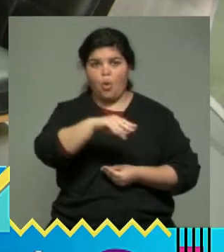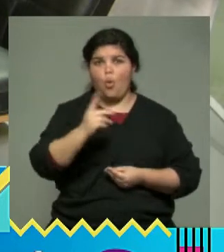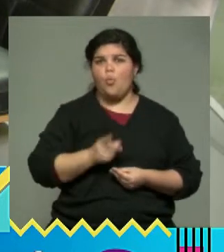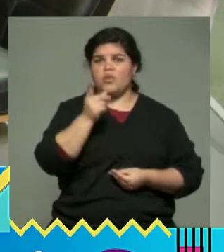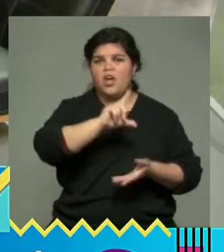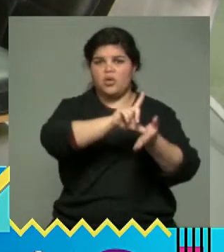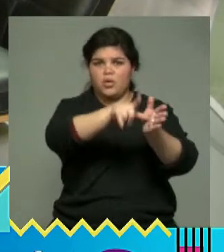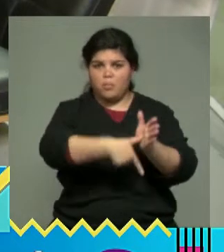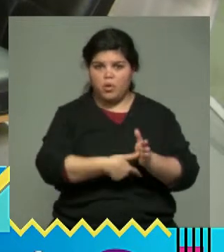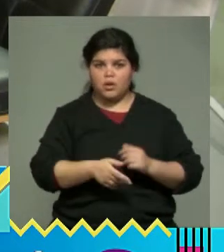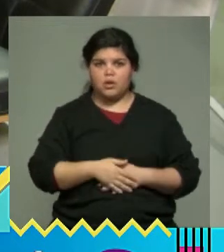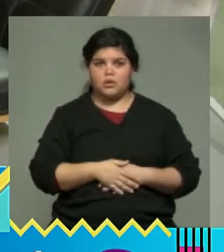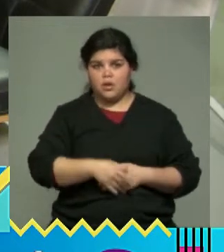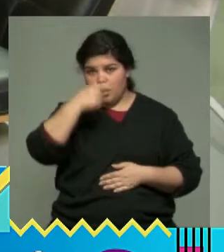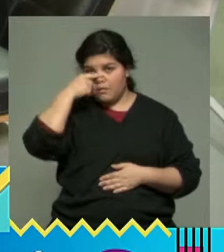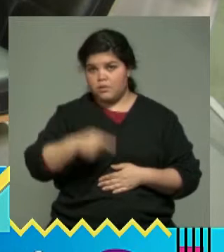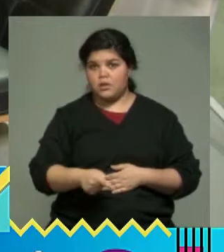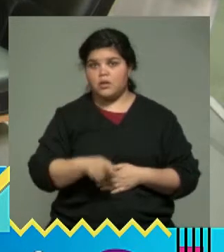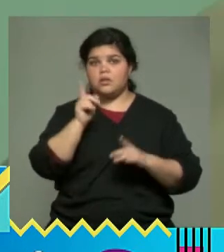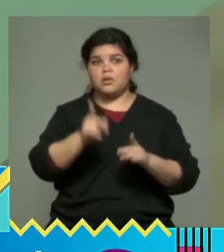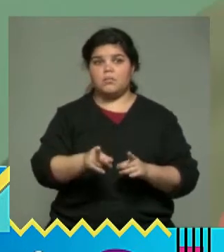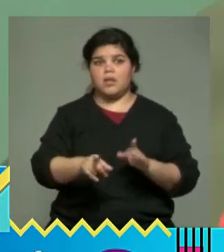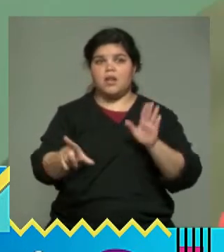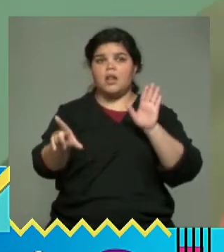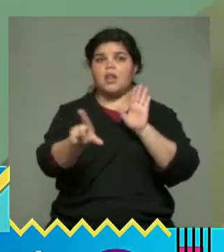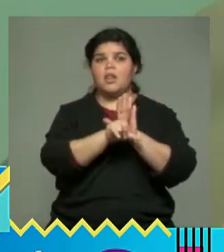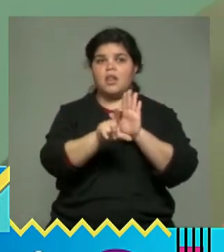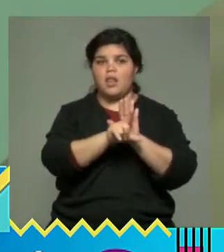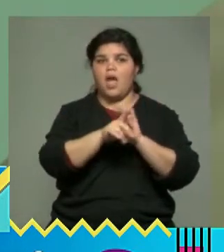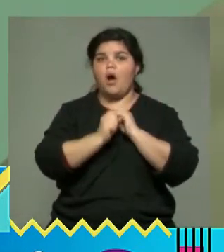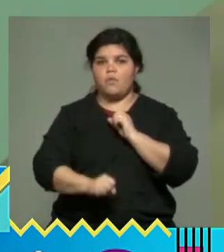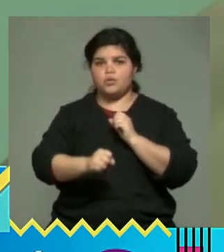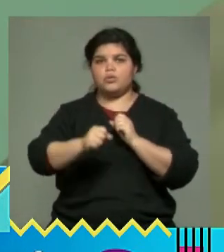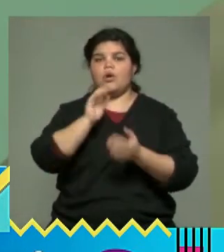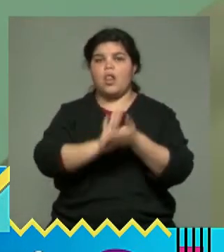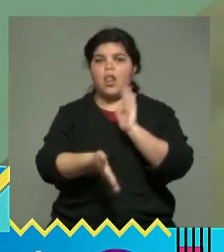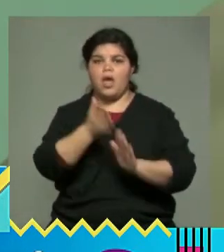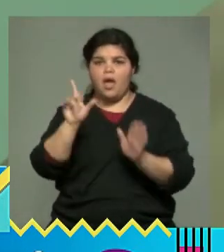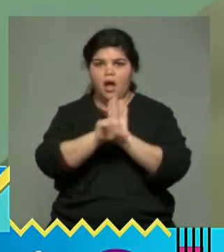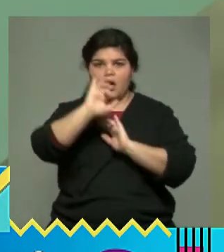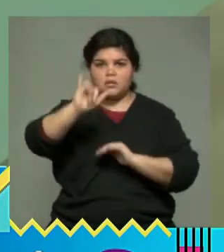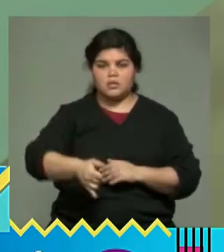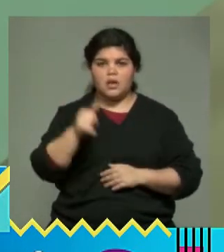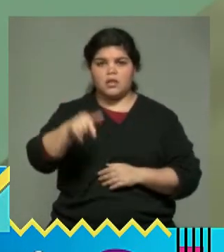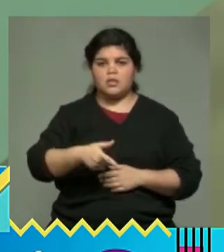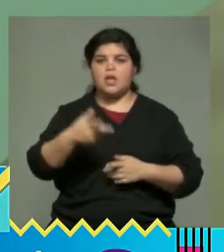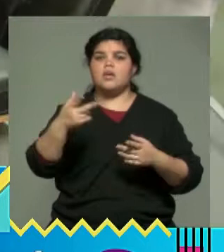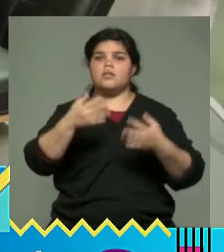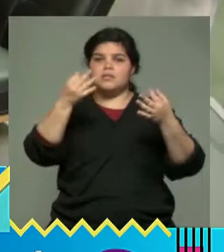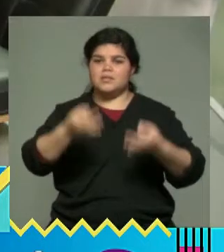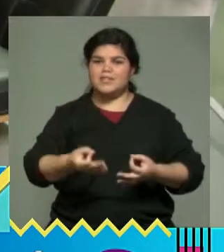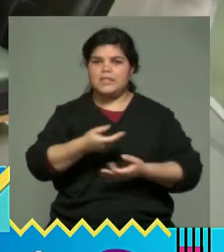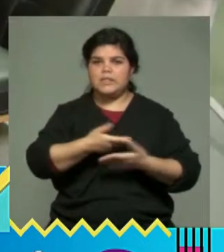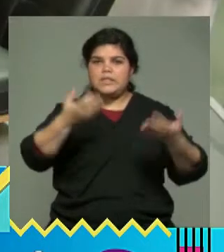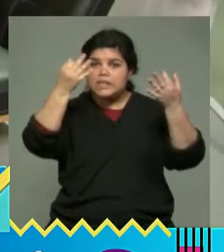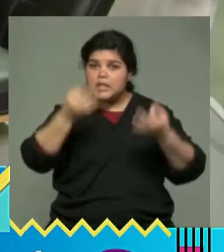Y finalmente, como última opción, dejar el aborto legal, seguro y gratuito. De esta manera, implementando una política pública integral y seria, te puedo